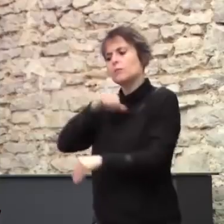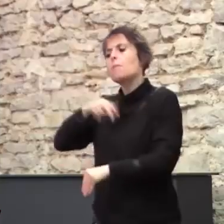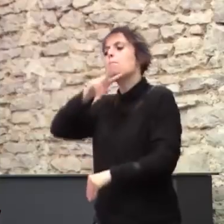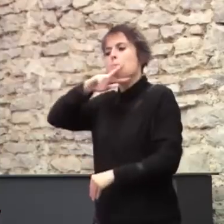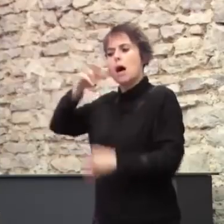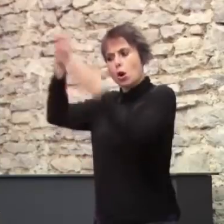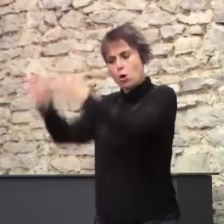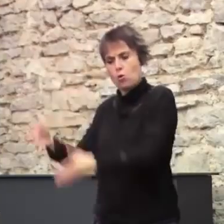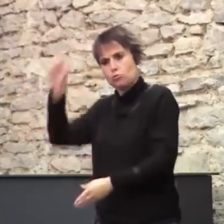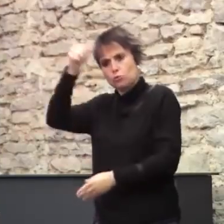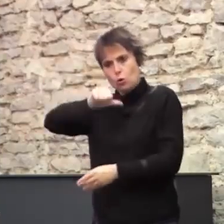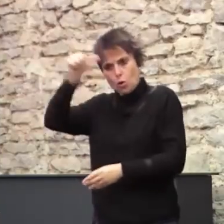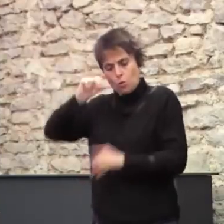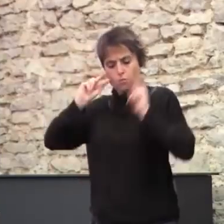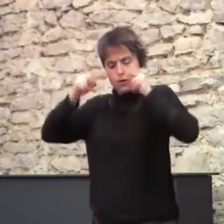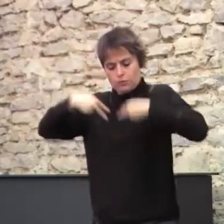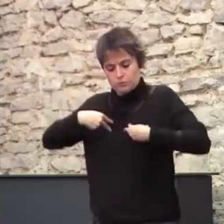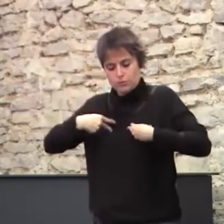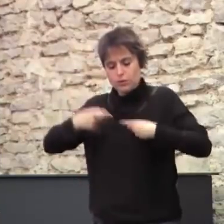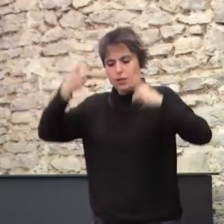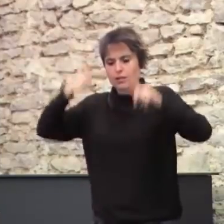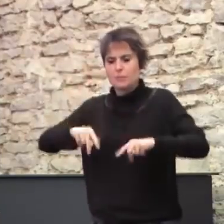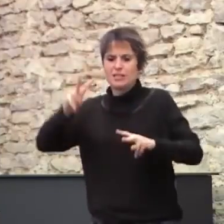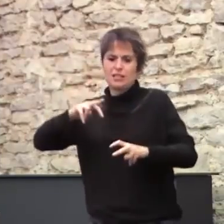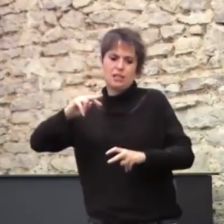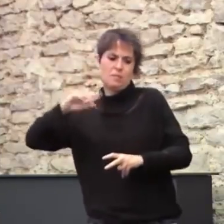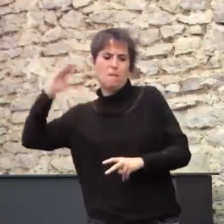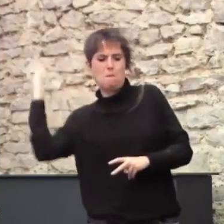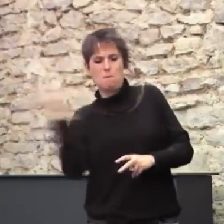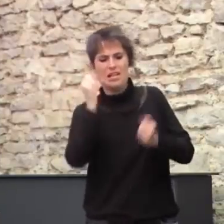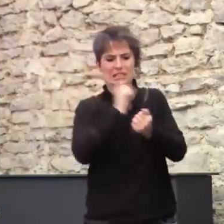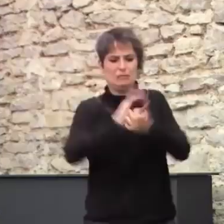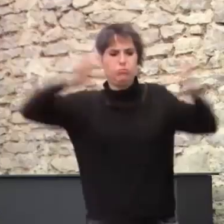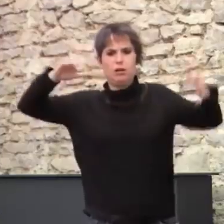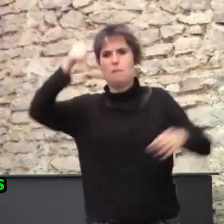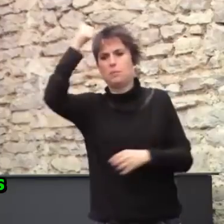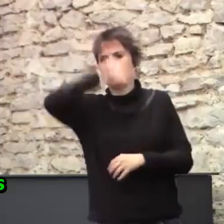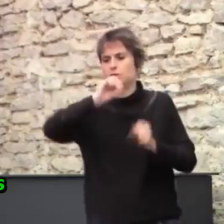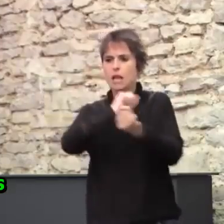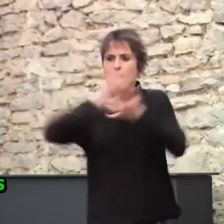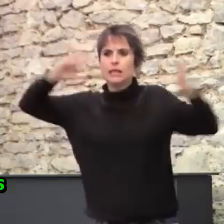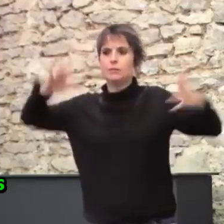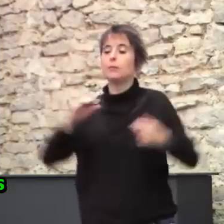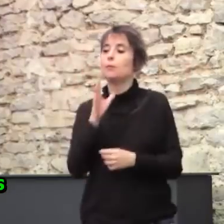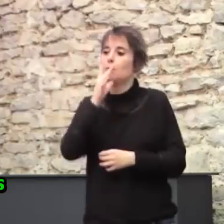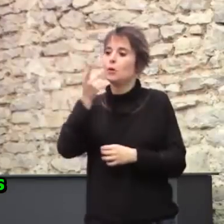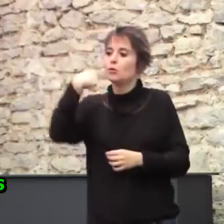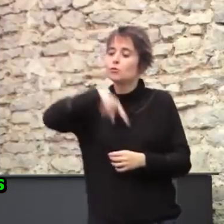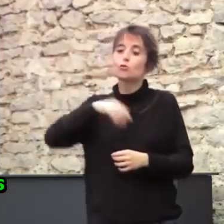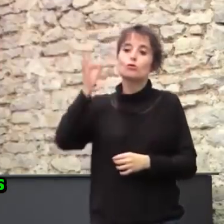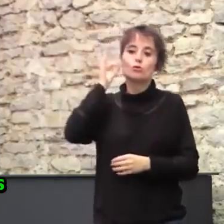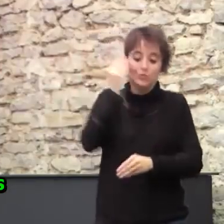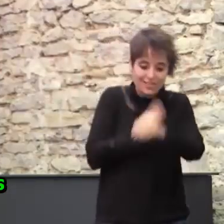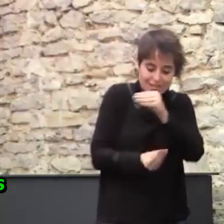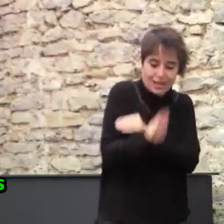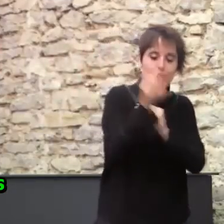valorarse a sí mismos, el tema, por ejemplo, de liberarse de la tiranía de la masculinidad, ¿no? Porque nosotras, bueno,